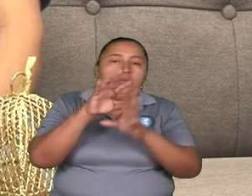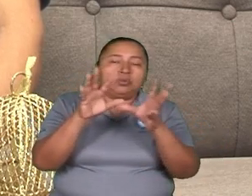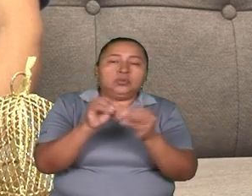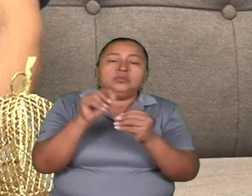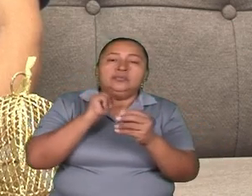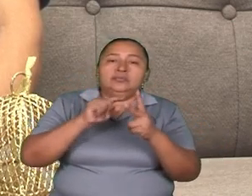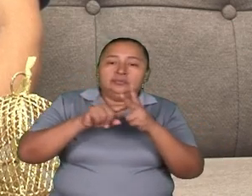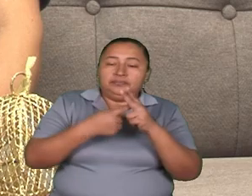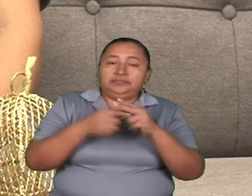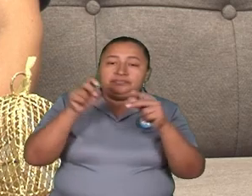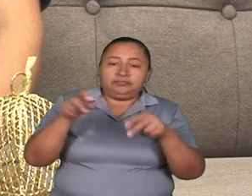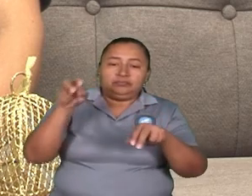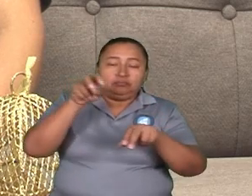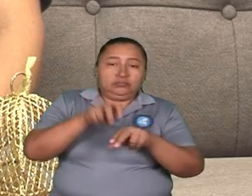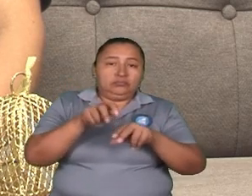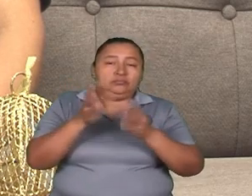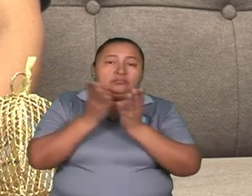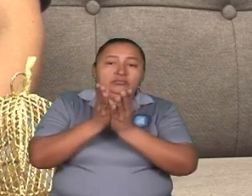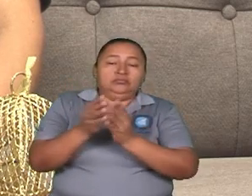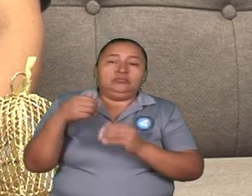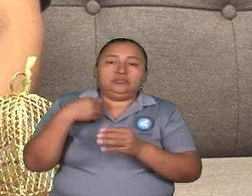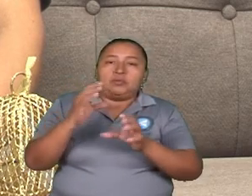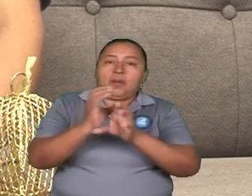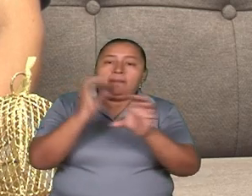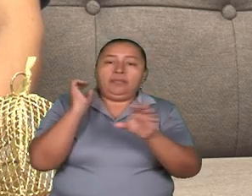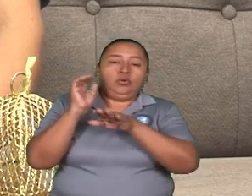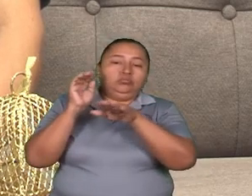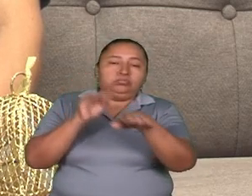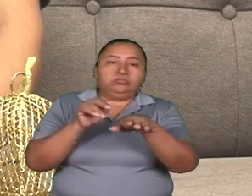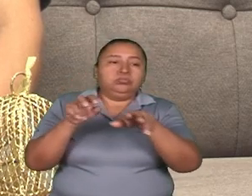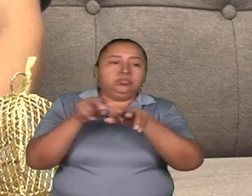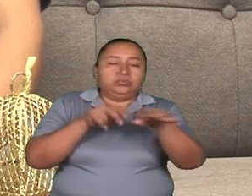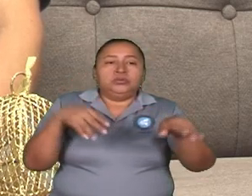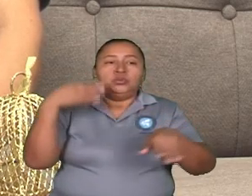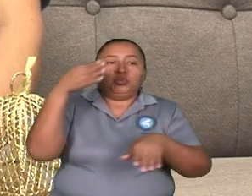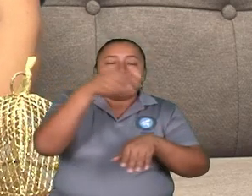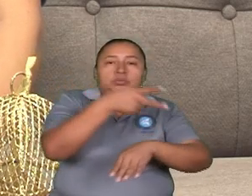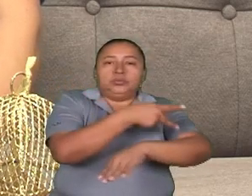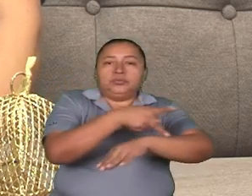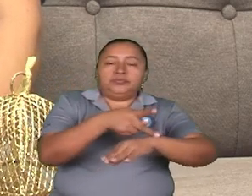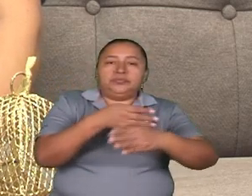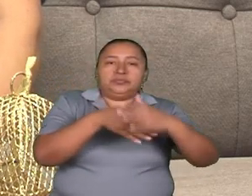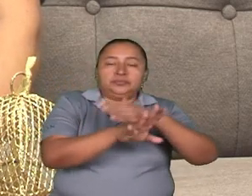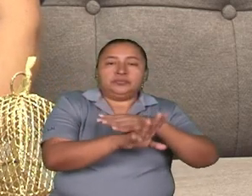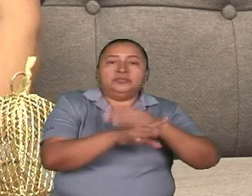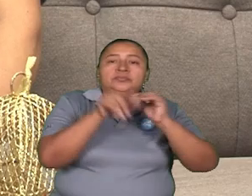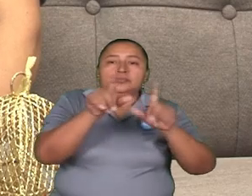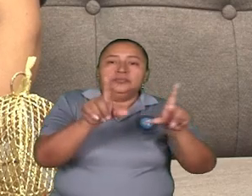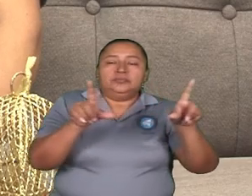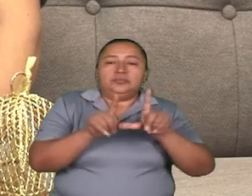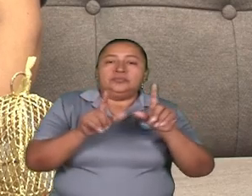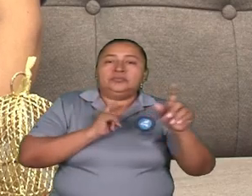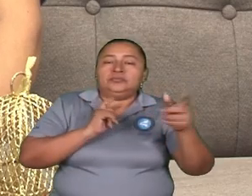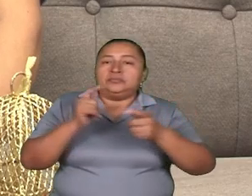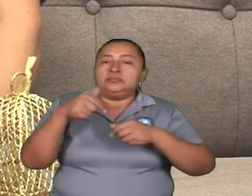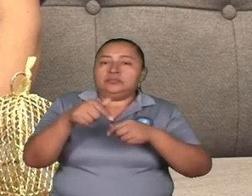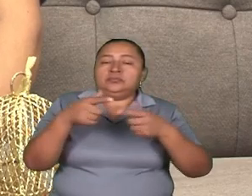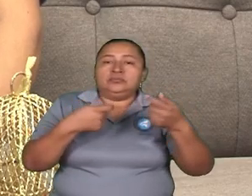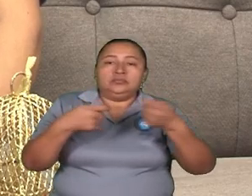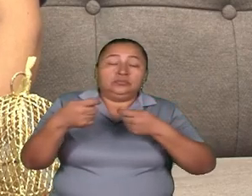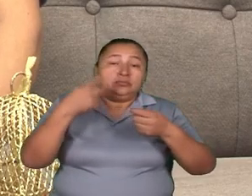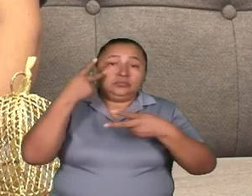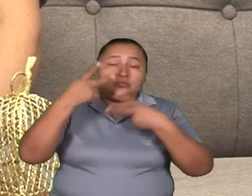son los cruceros, pues eso ya es una, ya, pero como te digo, seguimos trabajando,